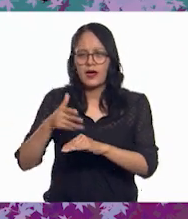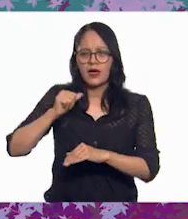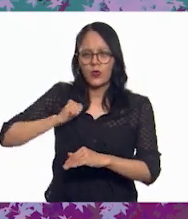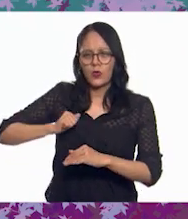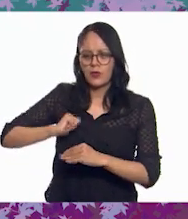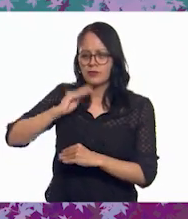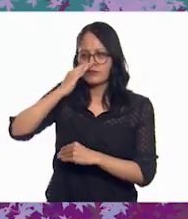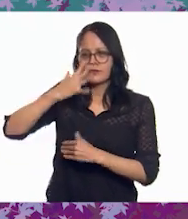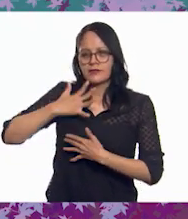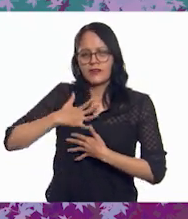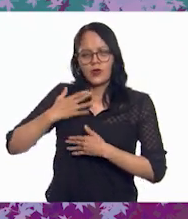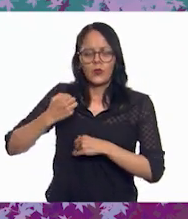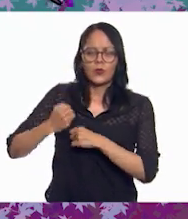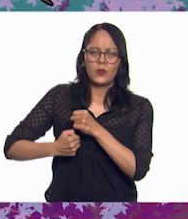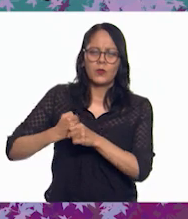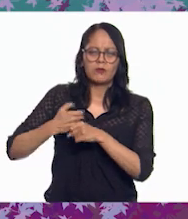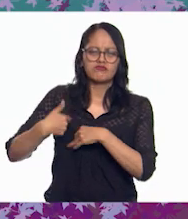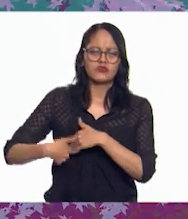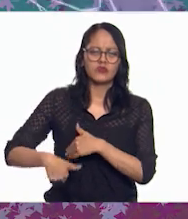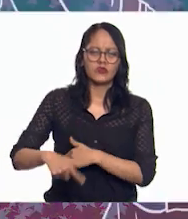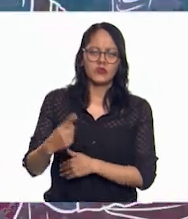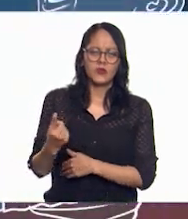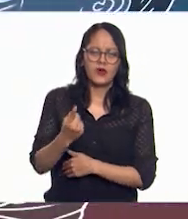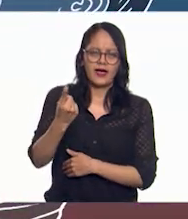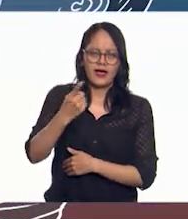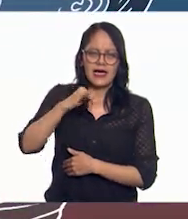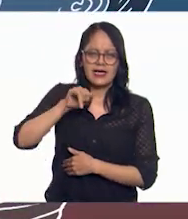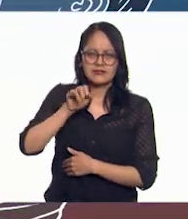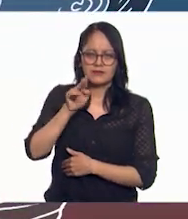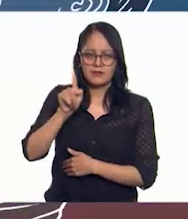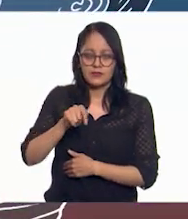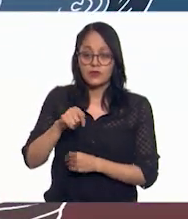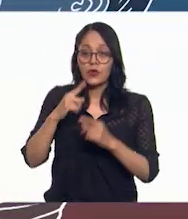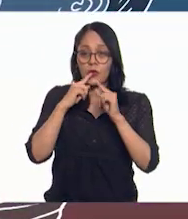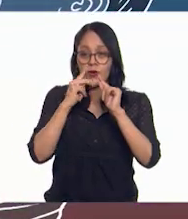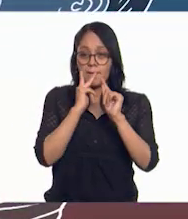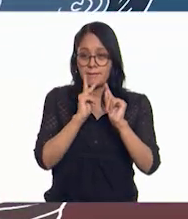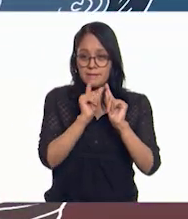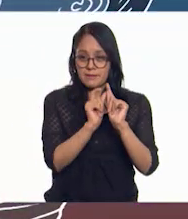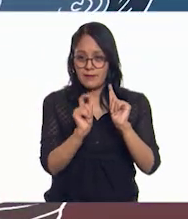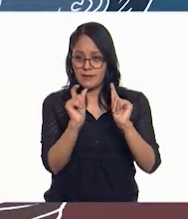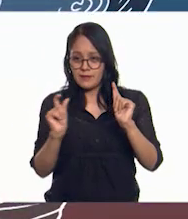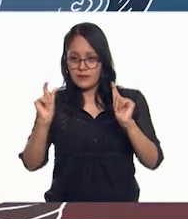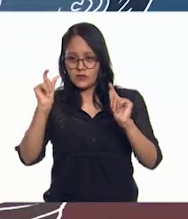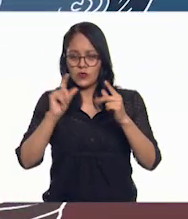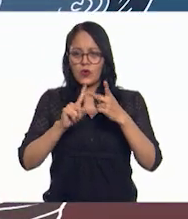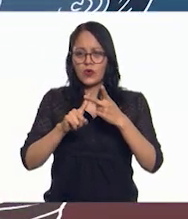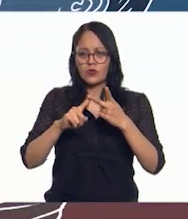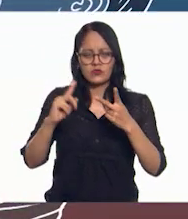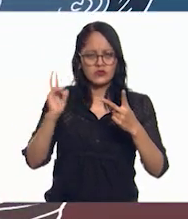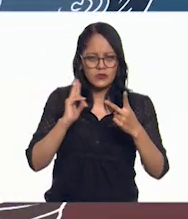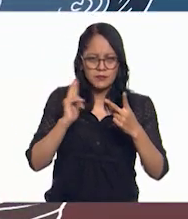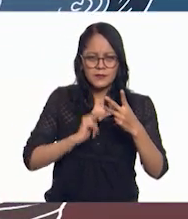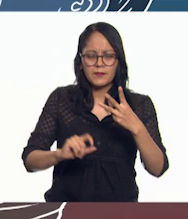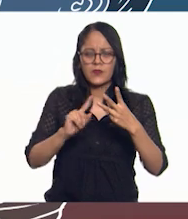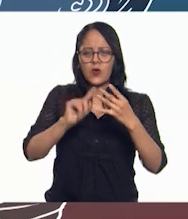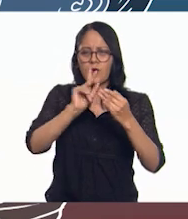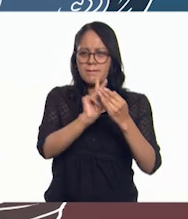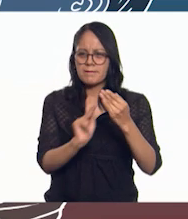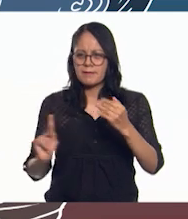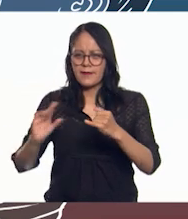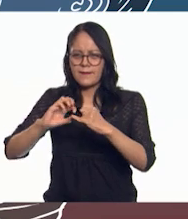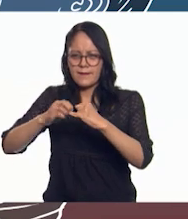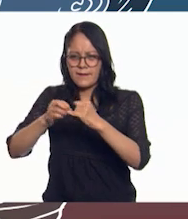por una eternidad de jazmineros, una sílaba, un temblor, un sonido, una semilla de